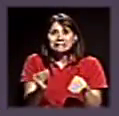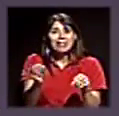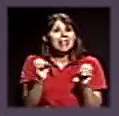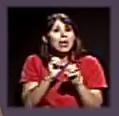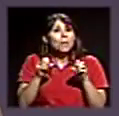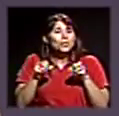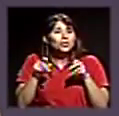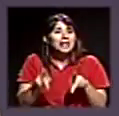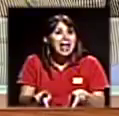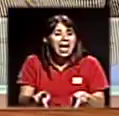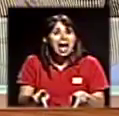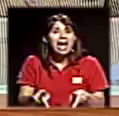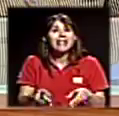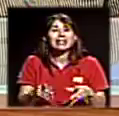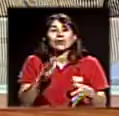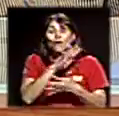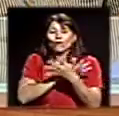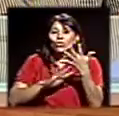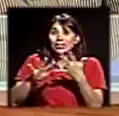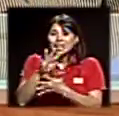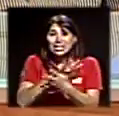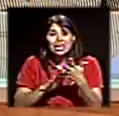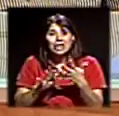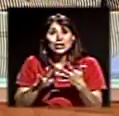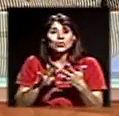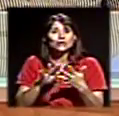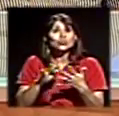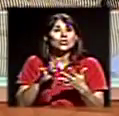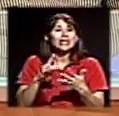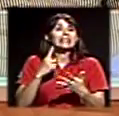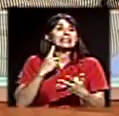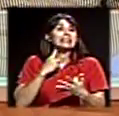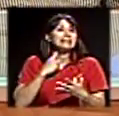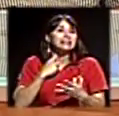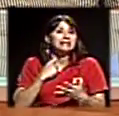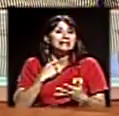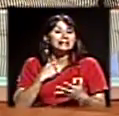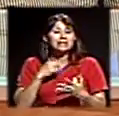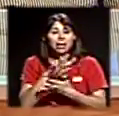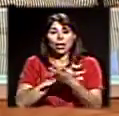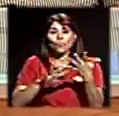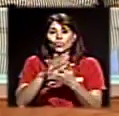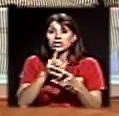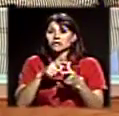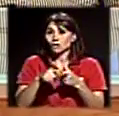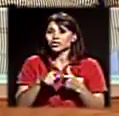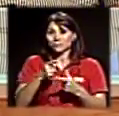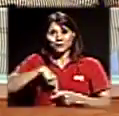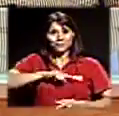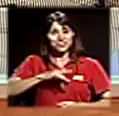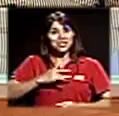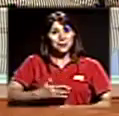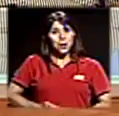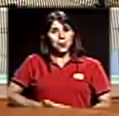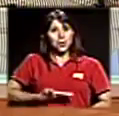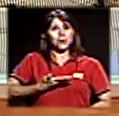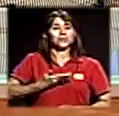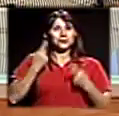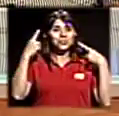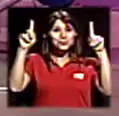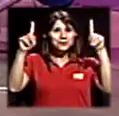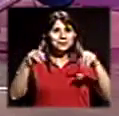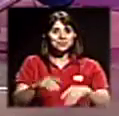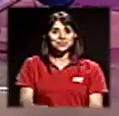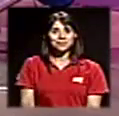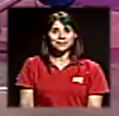la droga que los confunde más. Entonces, realmente es un logro, siento, y estamos muy orgullosos de ello. Sí.